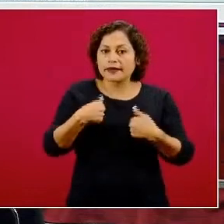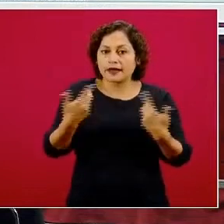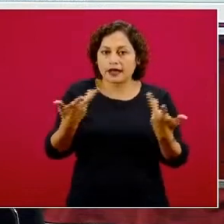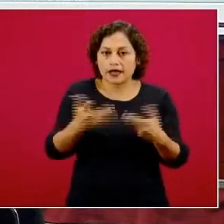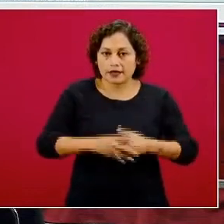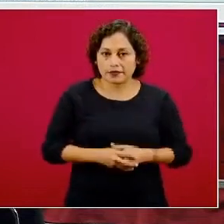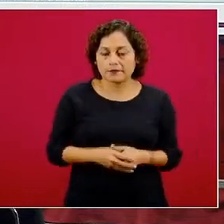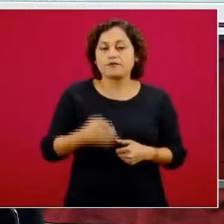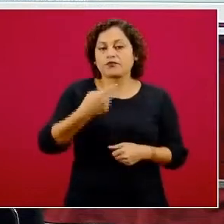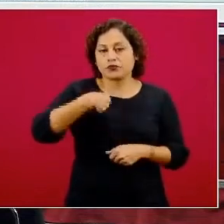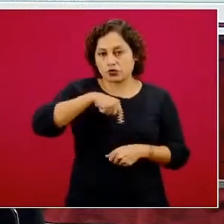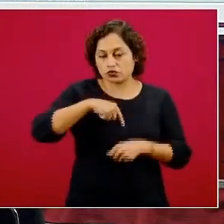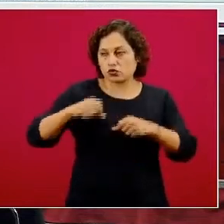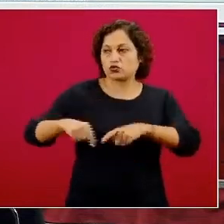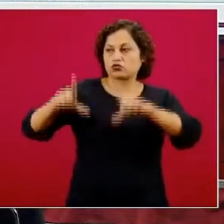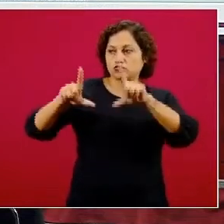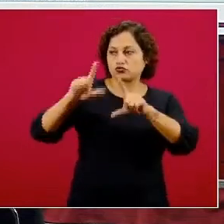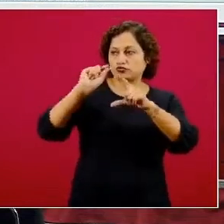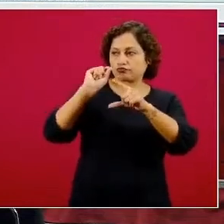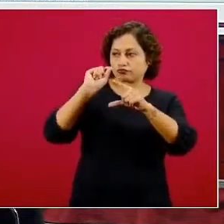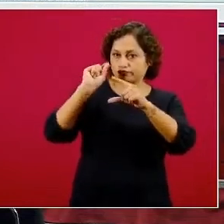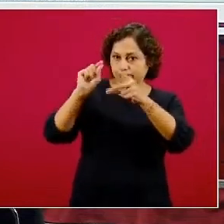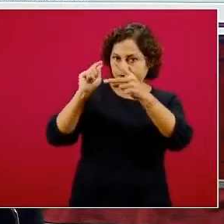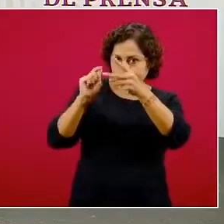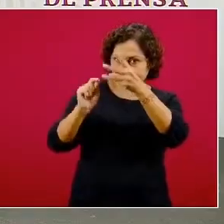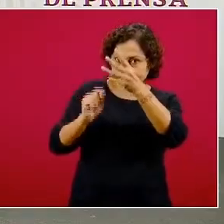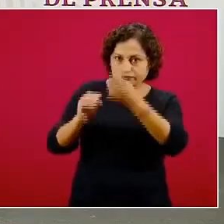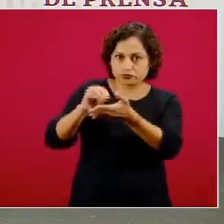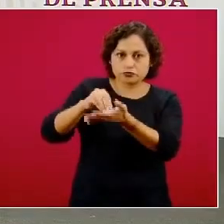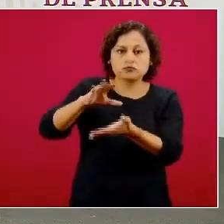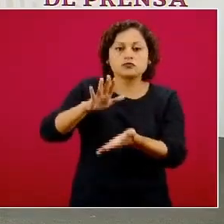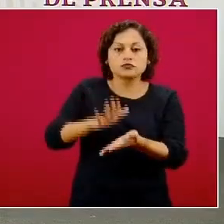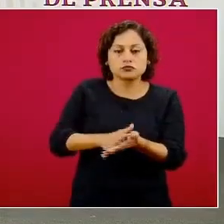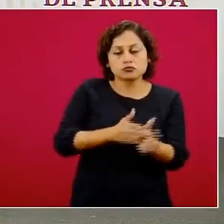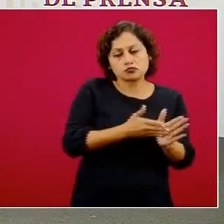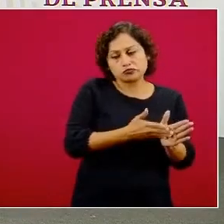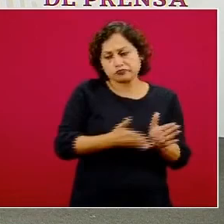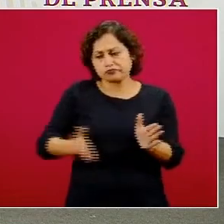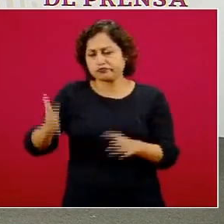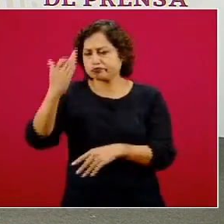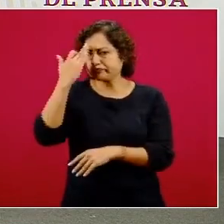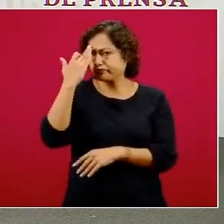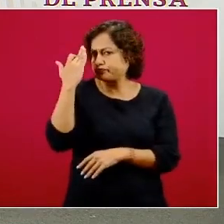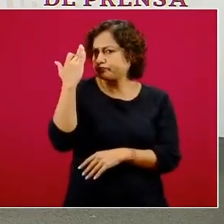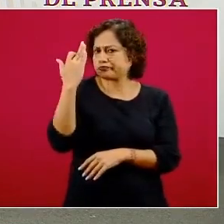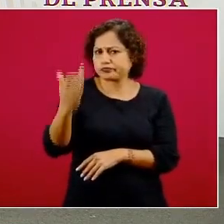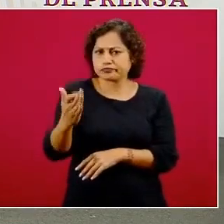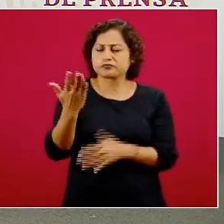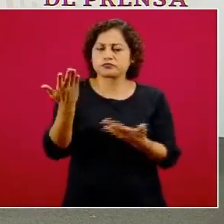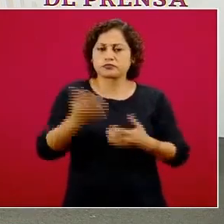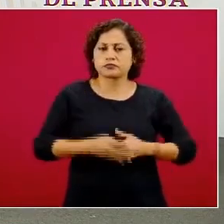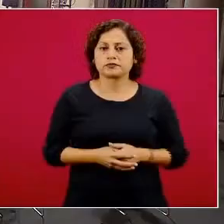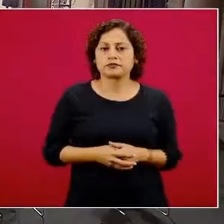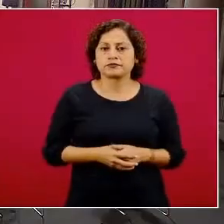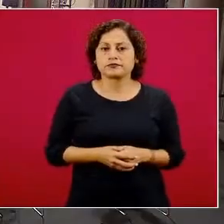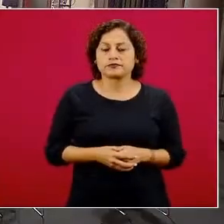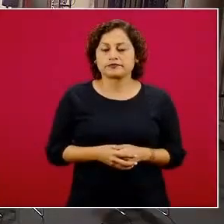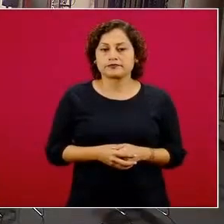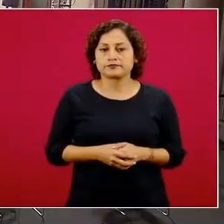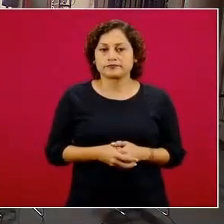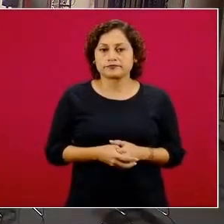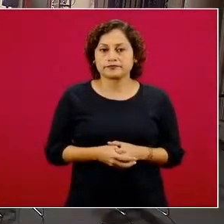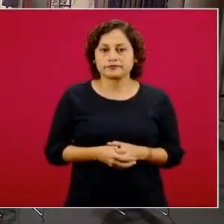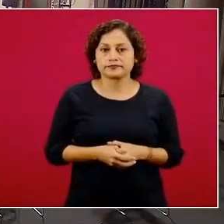de manera continua en los diferentes meses y a través de los diferentes momentos de la evolución de esta